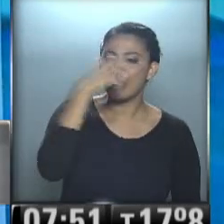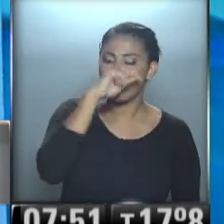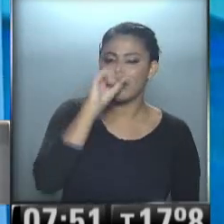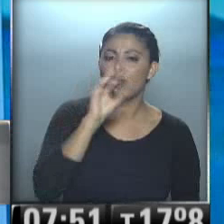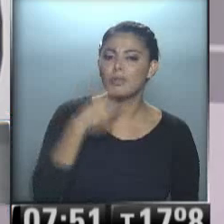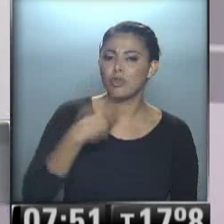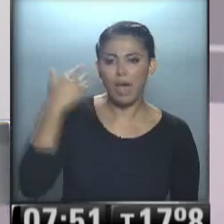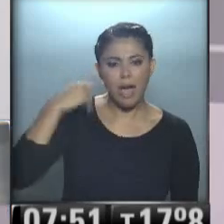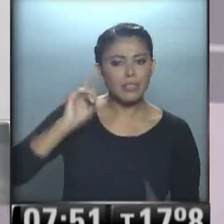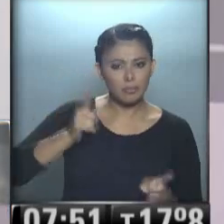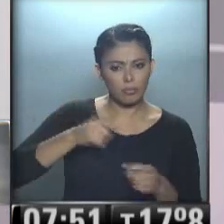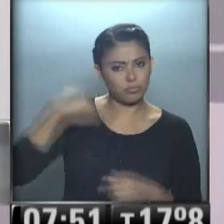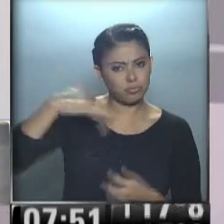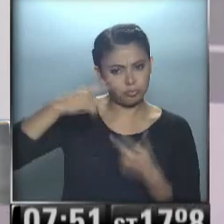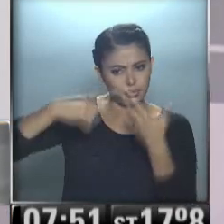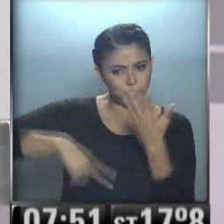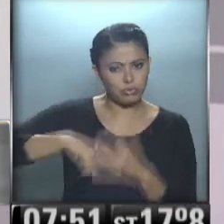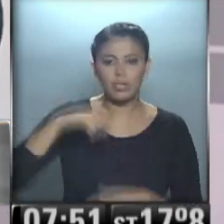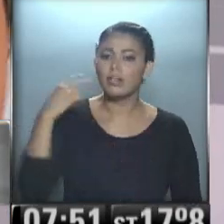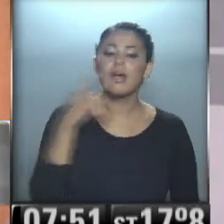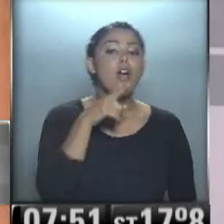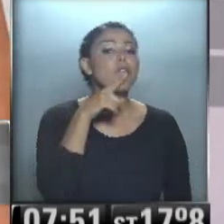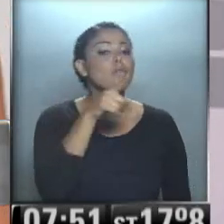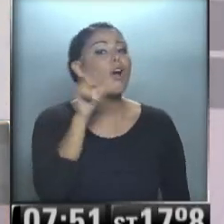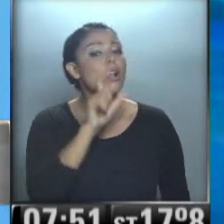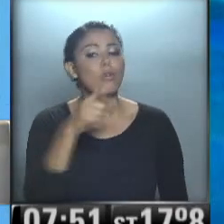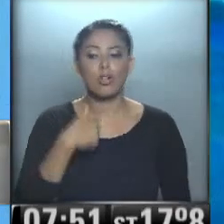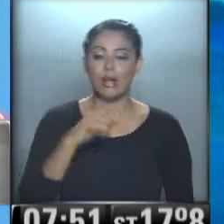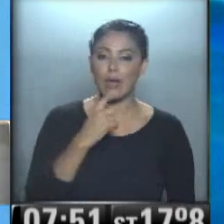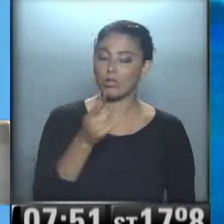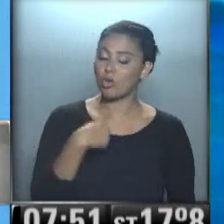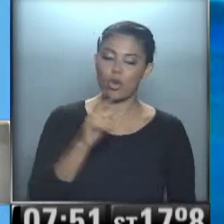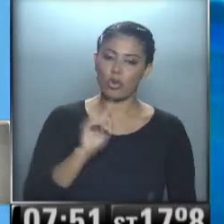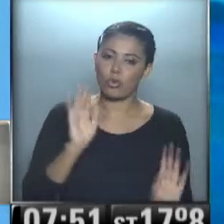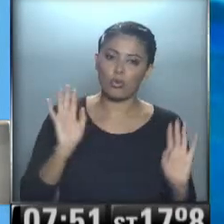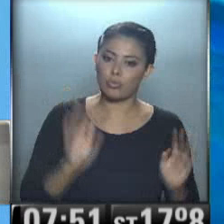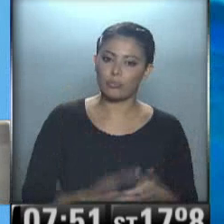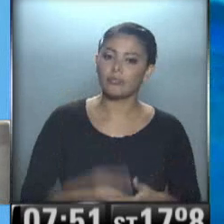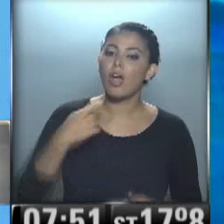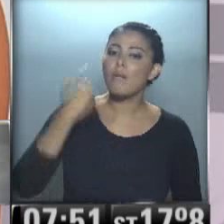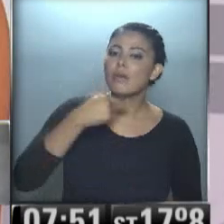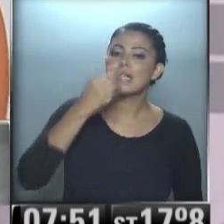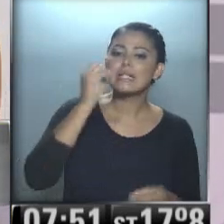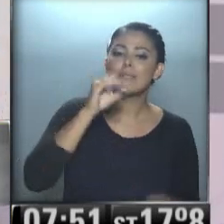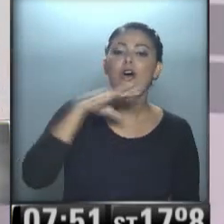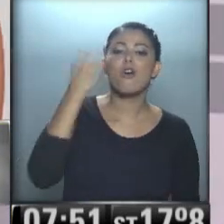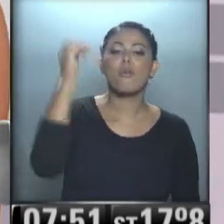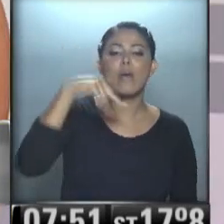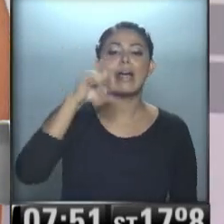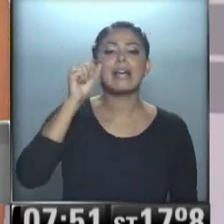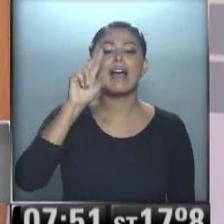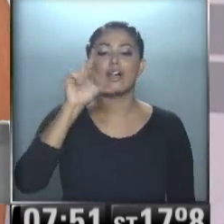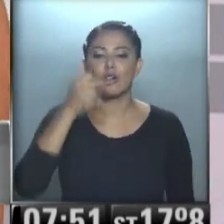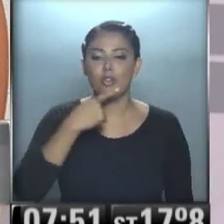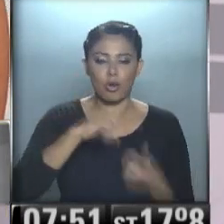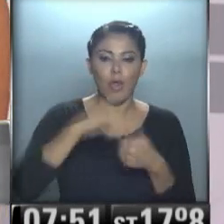montón. ¿Tuviste muchos? Sí, sí. Ah, ¿y vos, Claudio? No, nada. Los míos se llamaban Juan Carlos. ¡No! Tuve